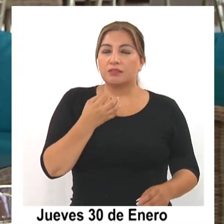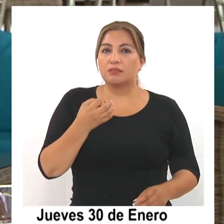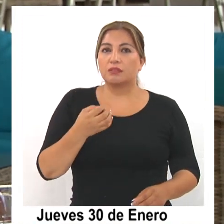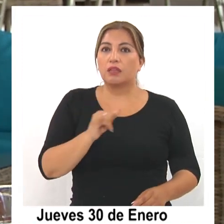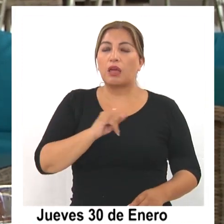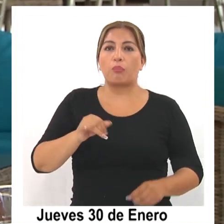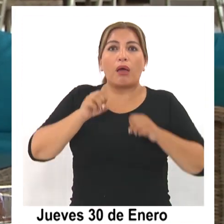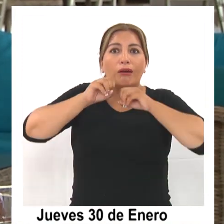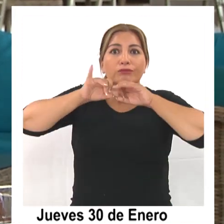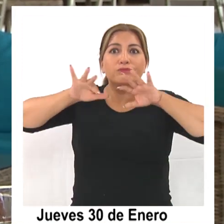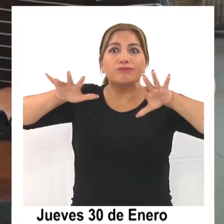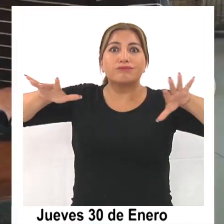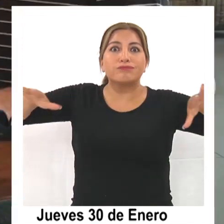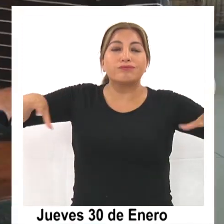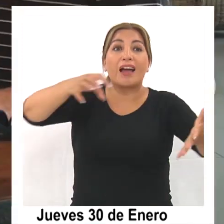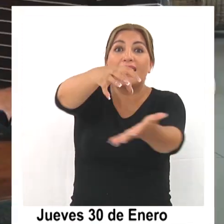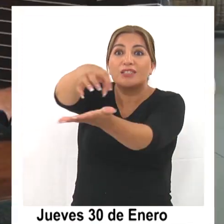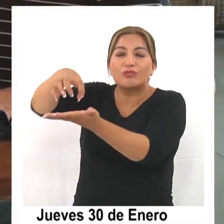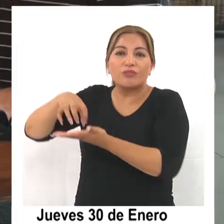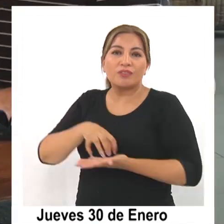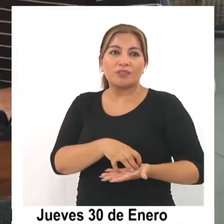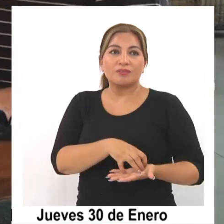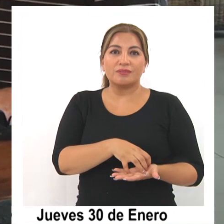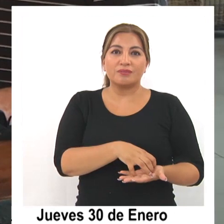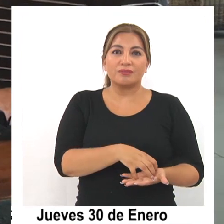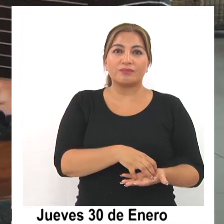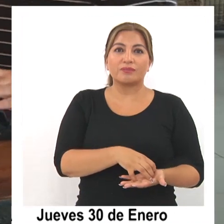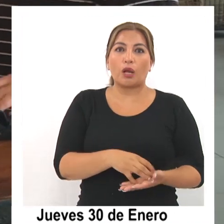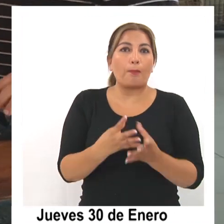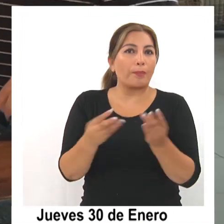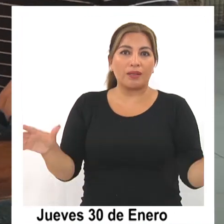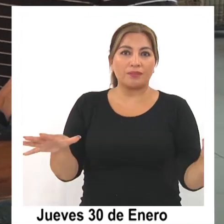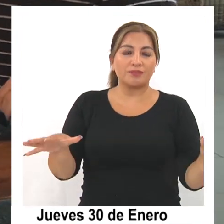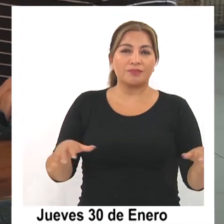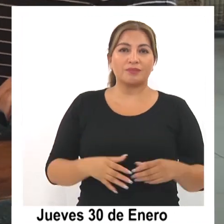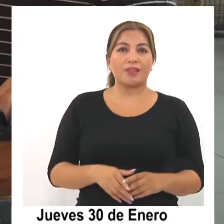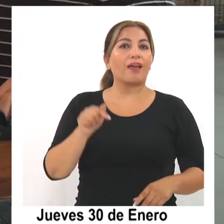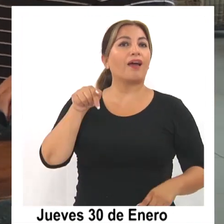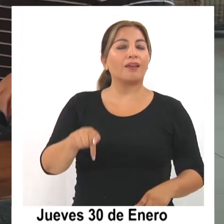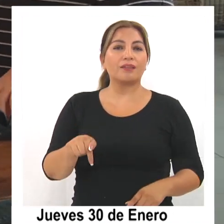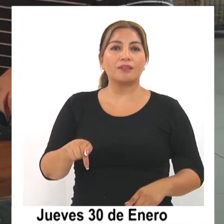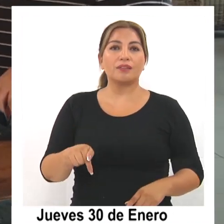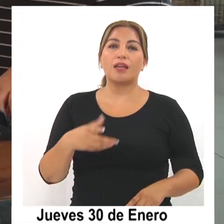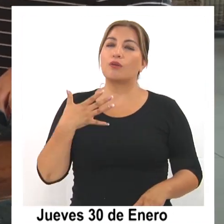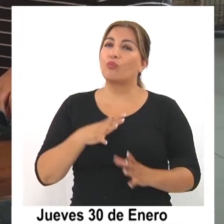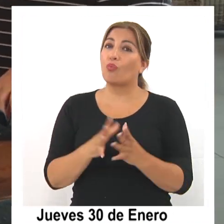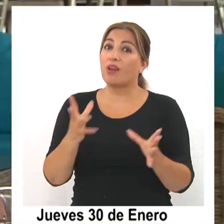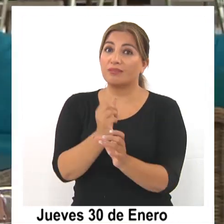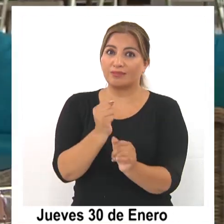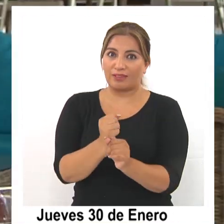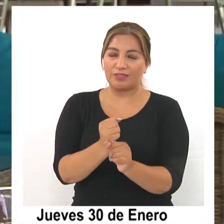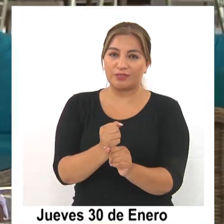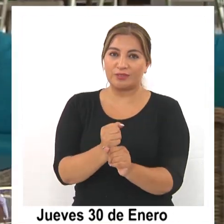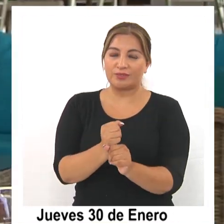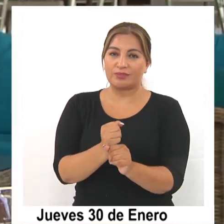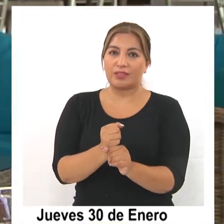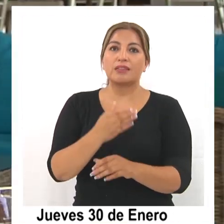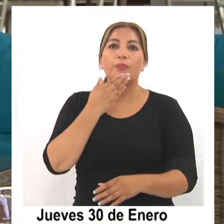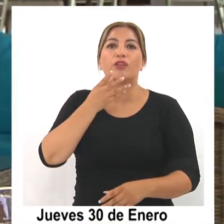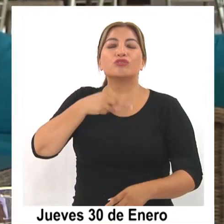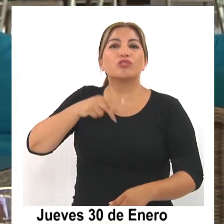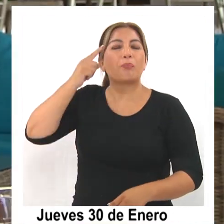con la migración hacia las ciudades hubo generaciones que lo perdieron entonces ahí tenemos una gran tarea y también estamos